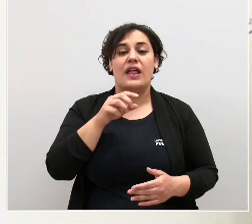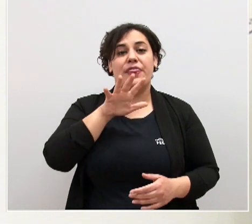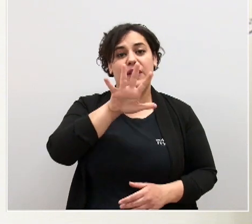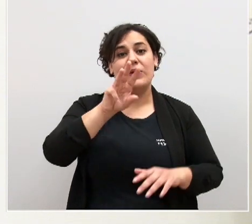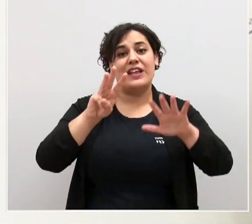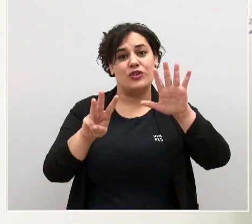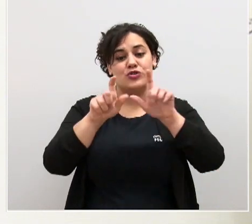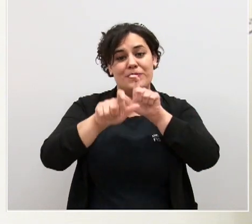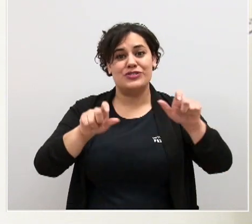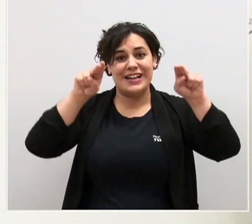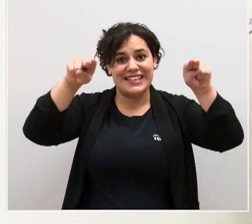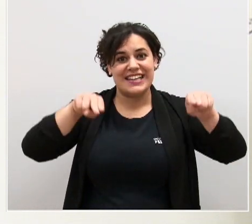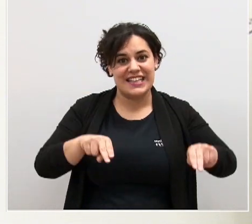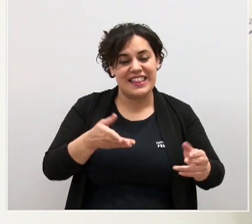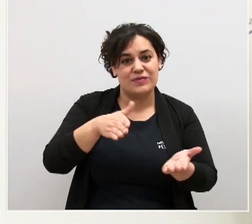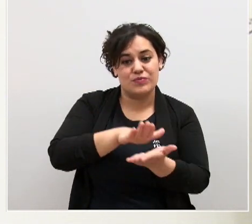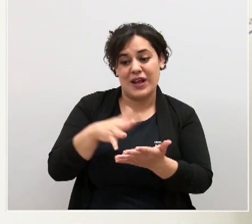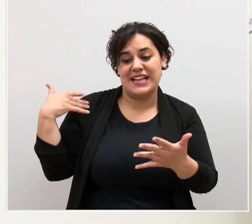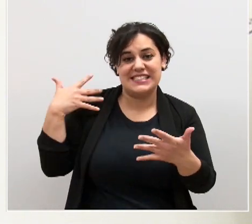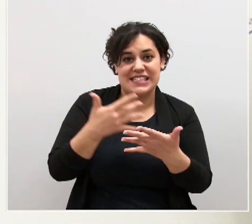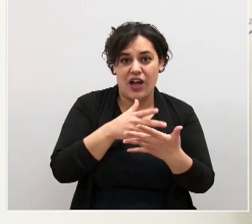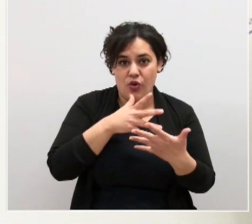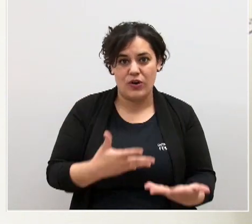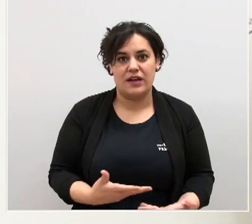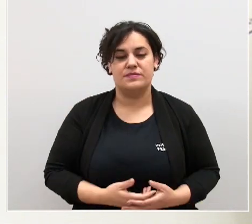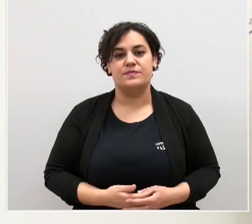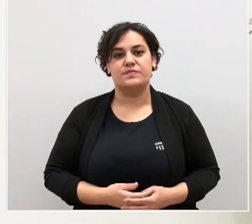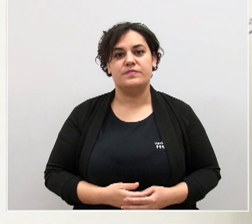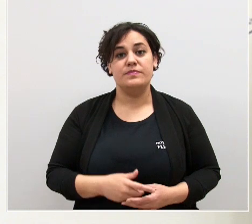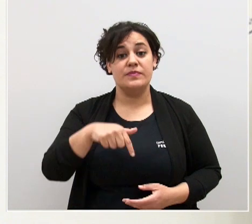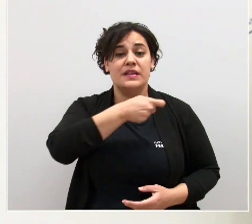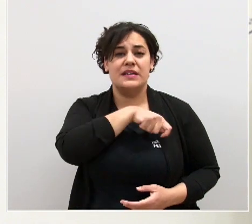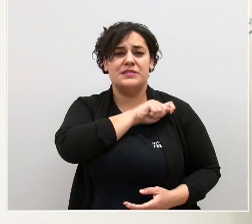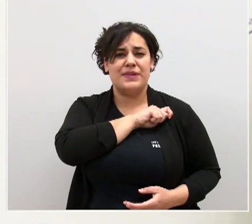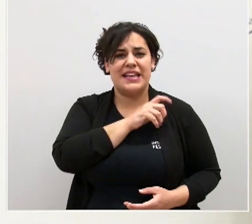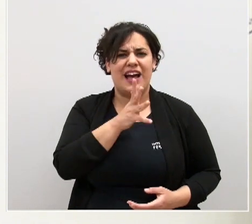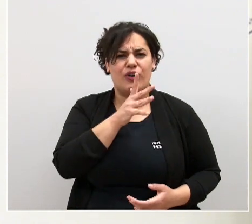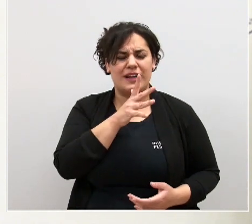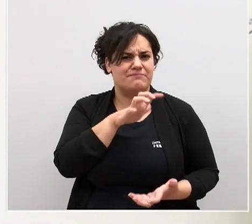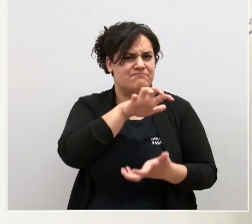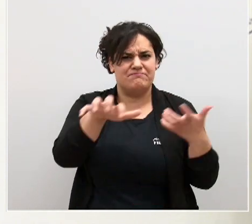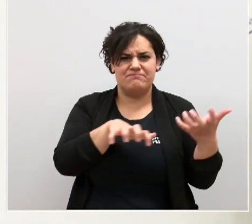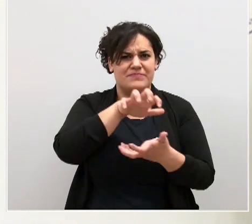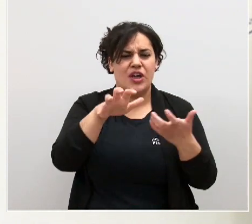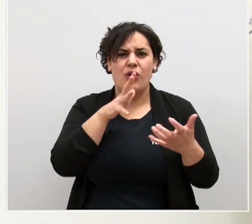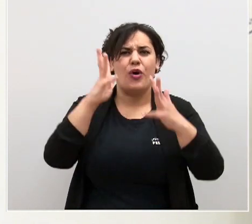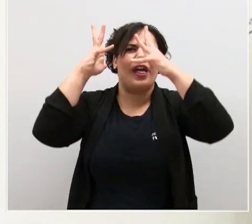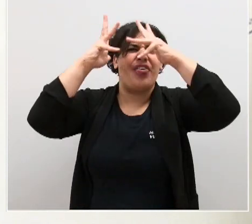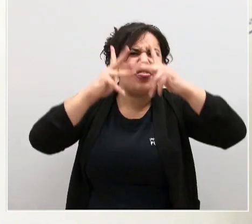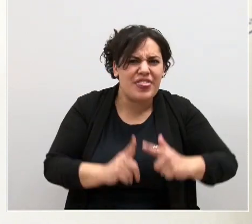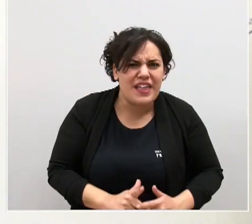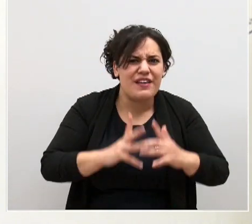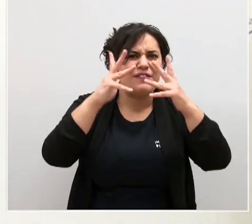que han fallecido hasta este momento. Ha surgido en España cierta polémica relativa al cómputo y registro de fallecimientos